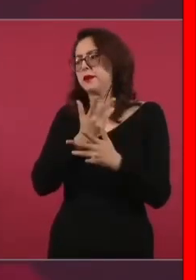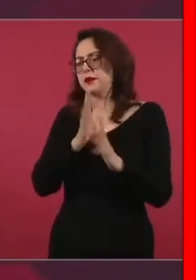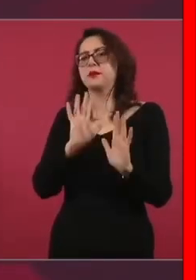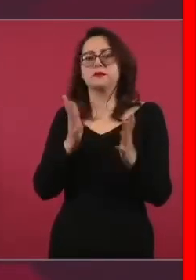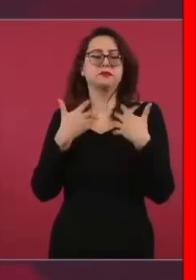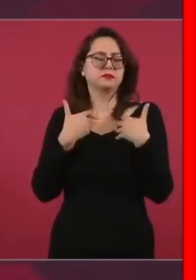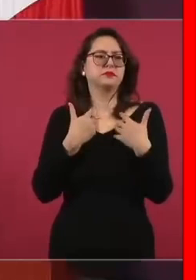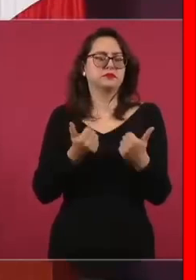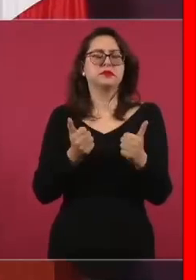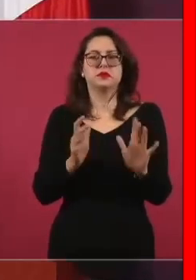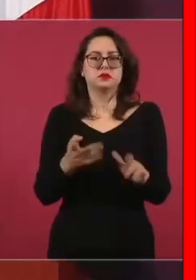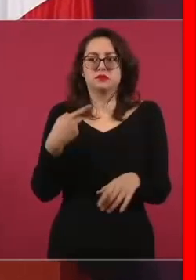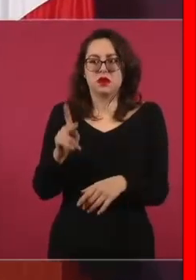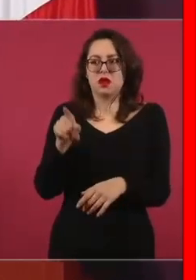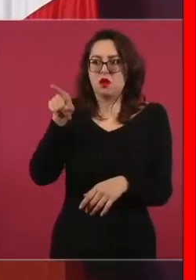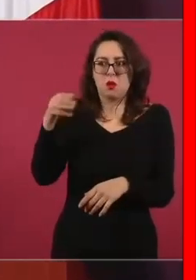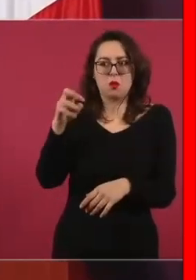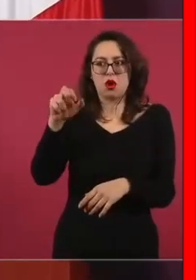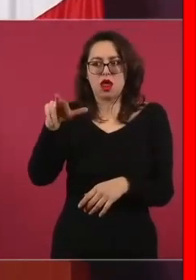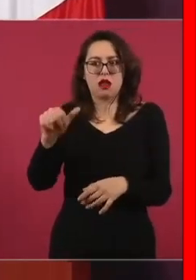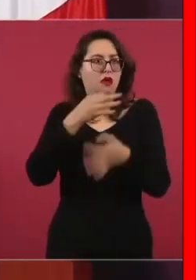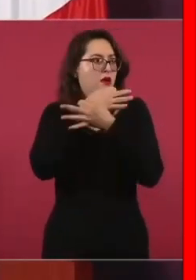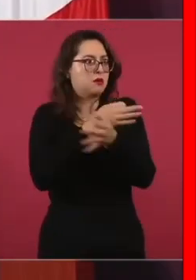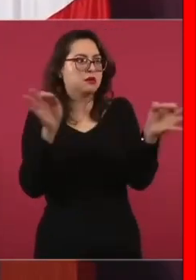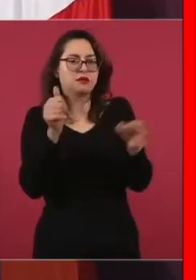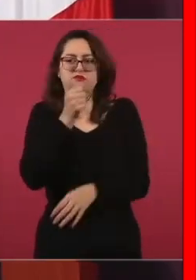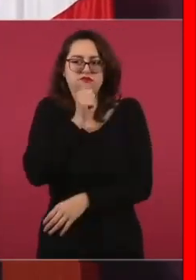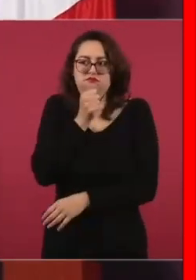hay que esperar del resultado,